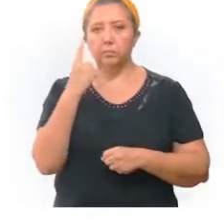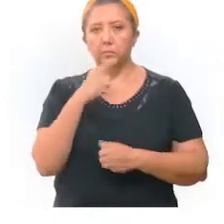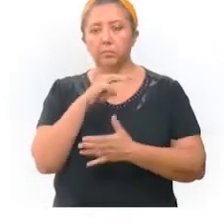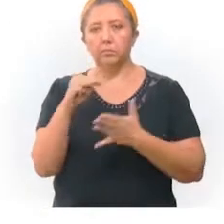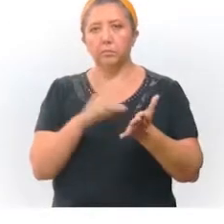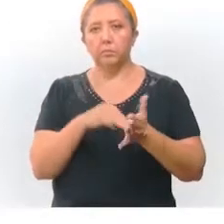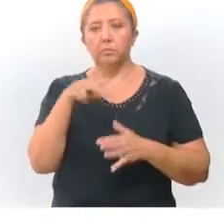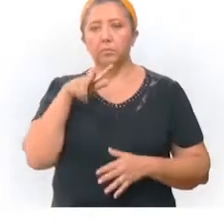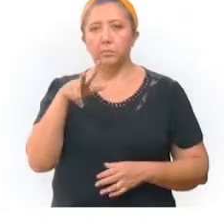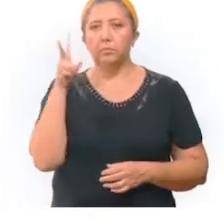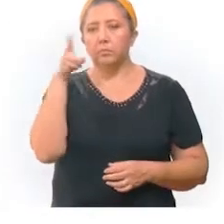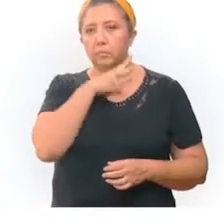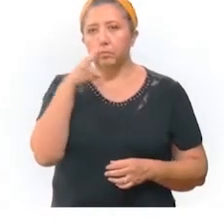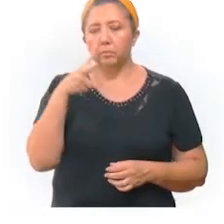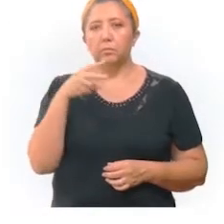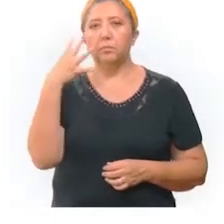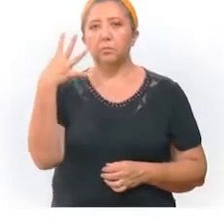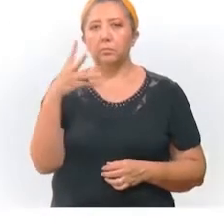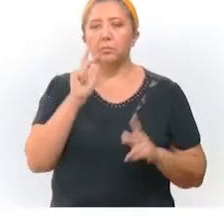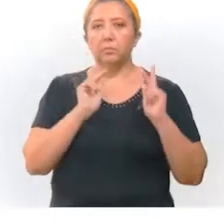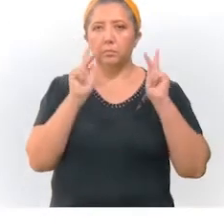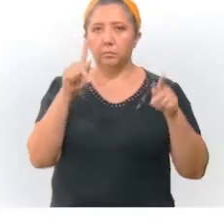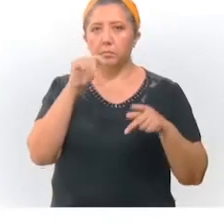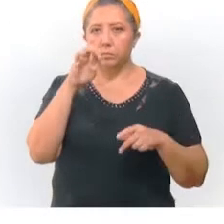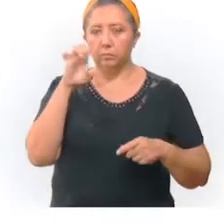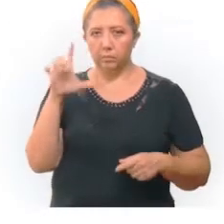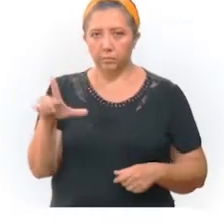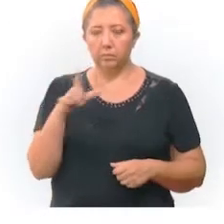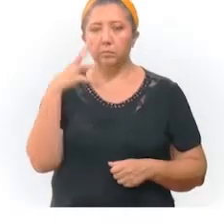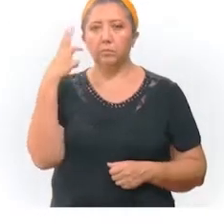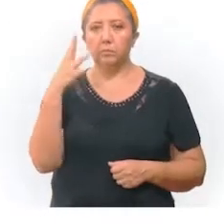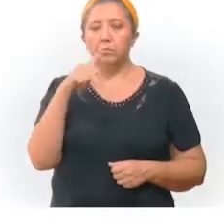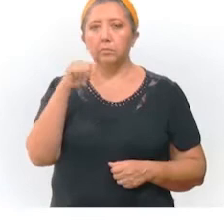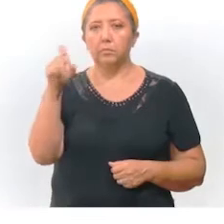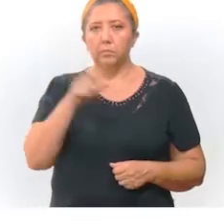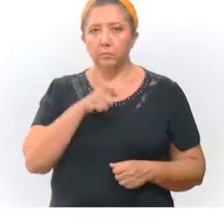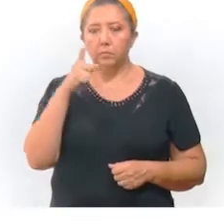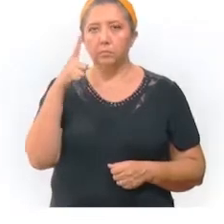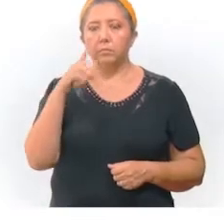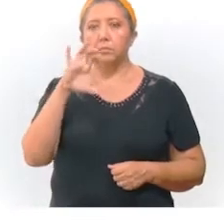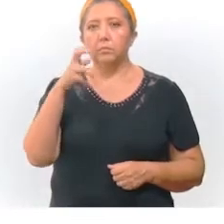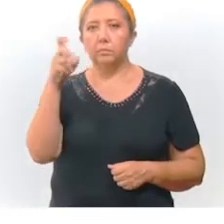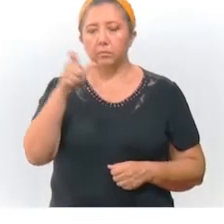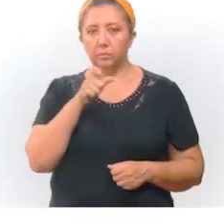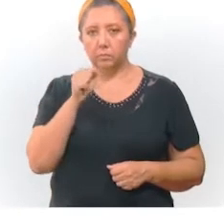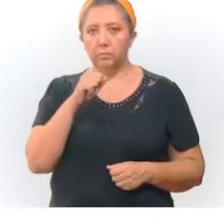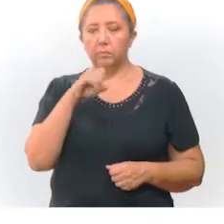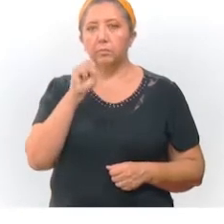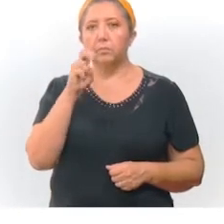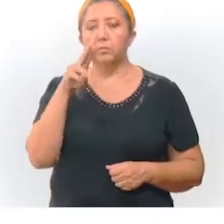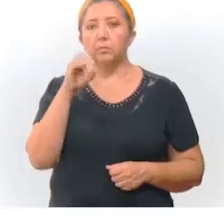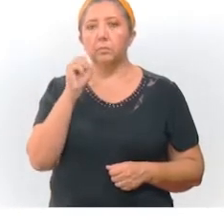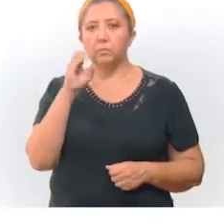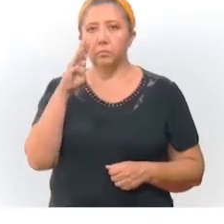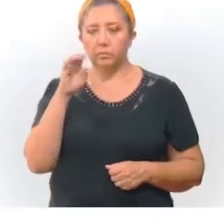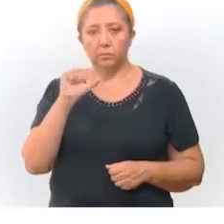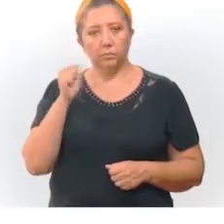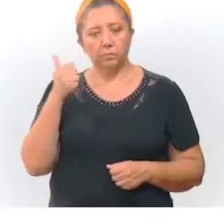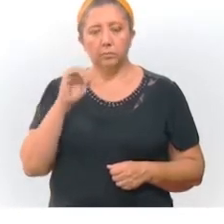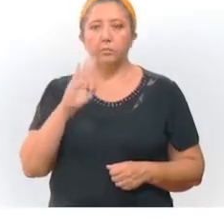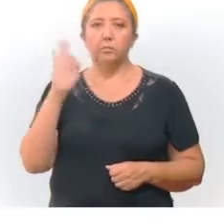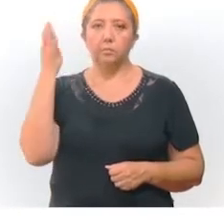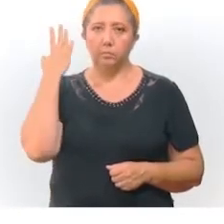en Mérida, 18 en Valladolid, 4 en Progreso y en Ticul, 3 en Tecash, 1 en Chicxulub Pueblo, Tzucacab, Humán y 1